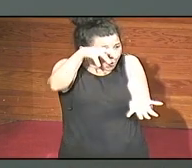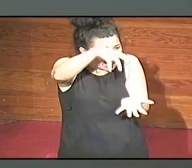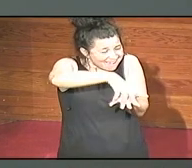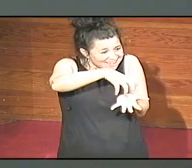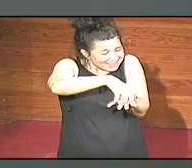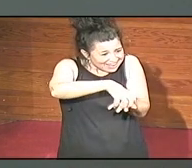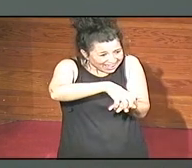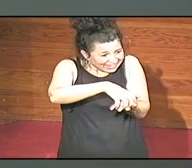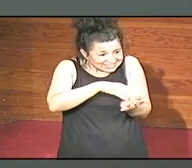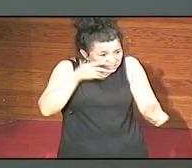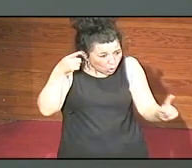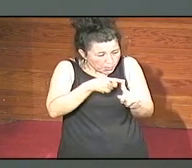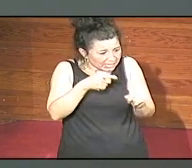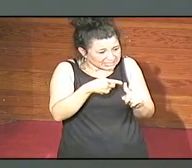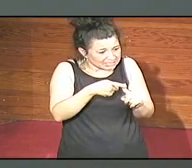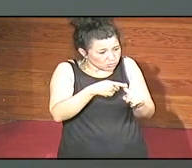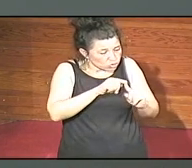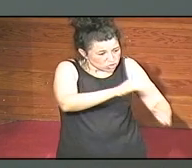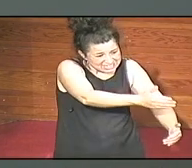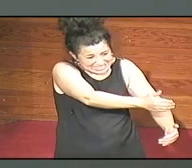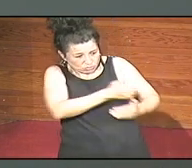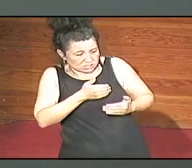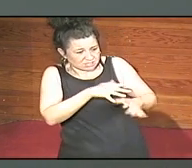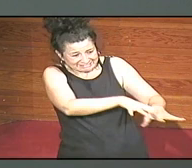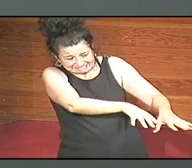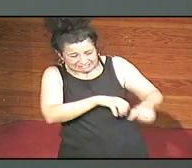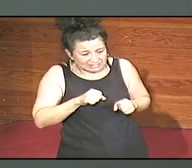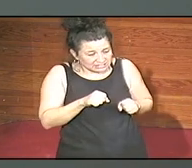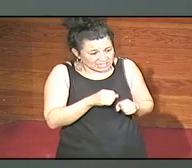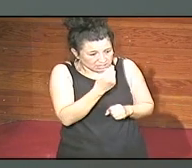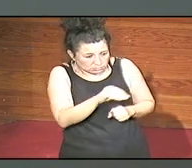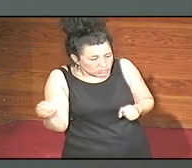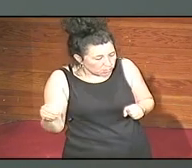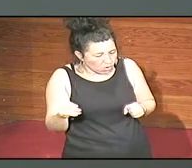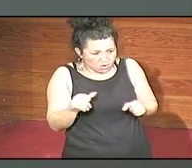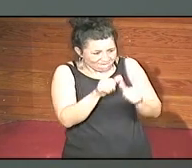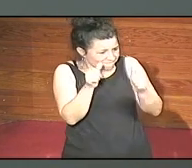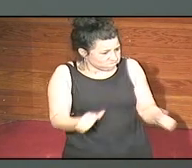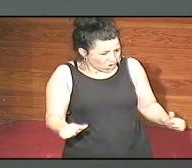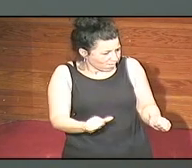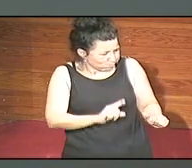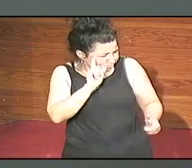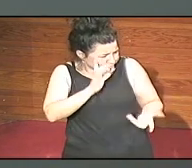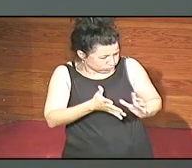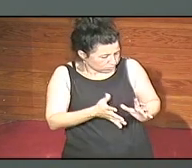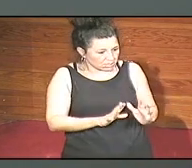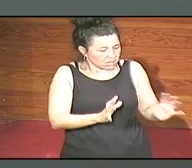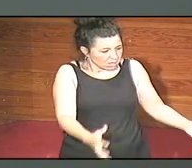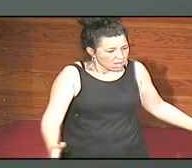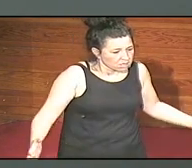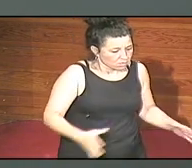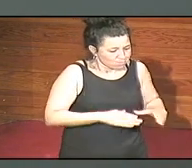llegan allí además los secuestran como como si fueran de la manera industrial llegan en las barcas van con